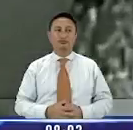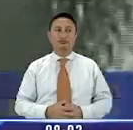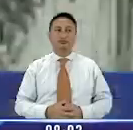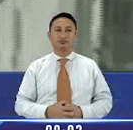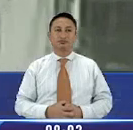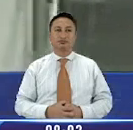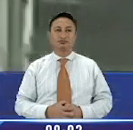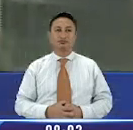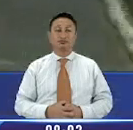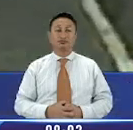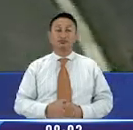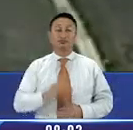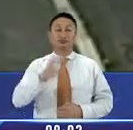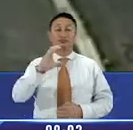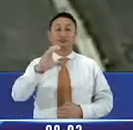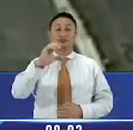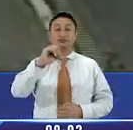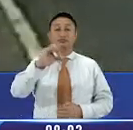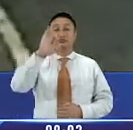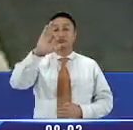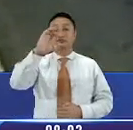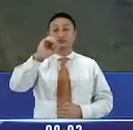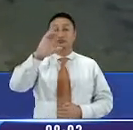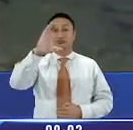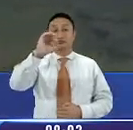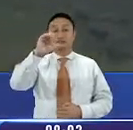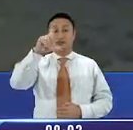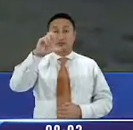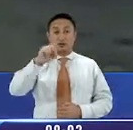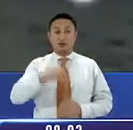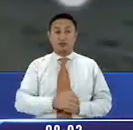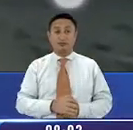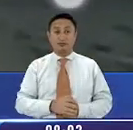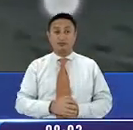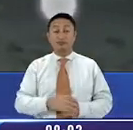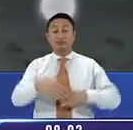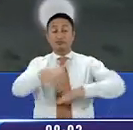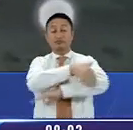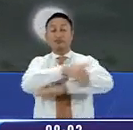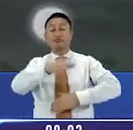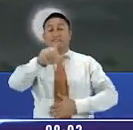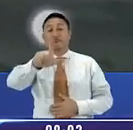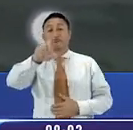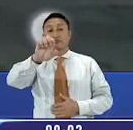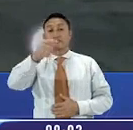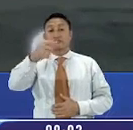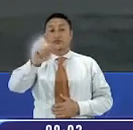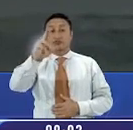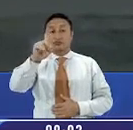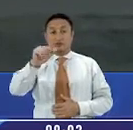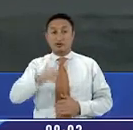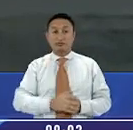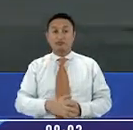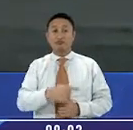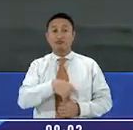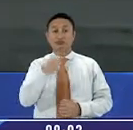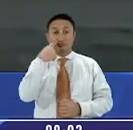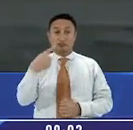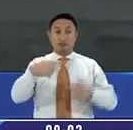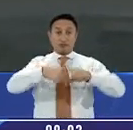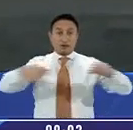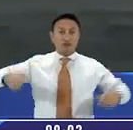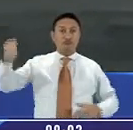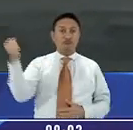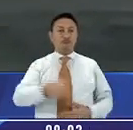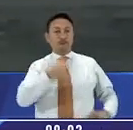Coto Collao, calle Legarda y Jácome, norte de Quito. Por en medio de la calle camina este hombre, lleva un cuchillo en la